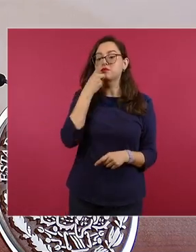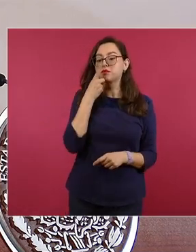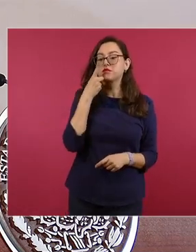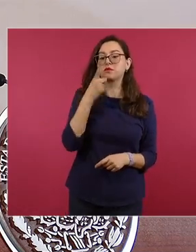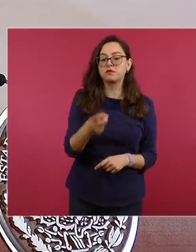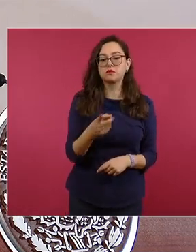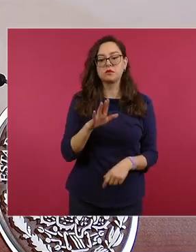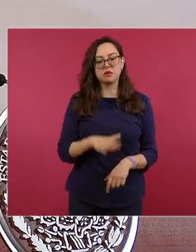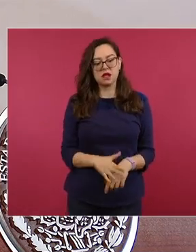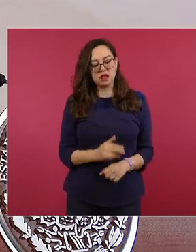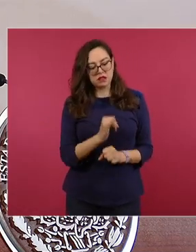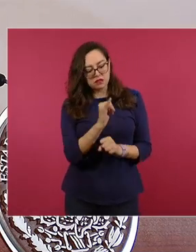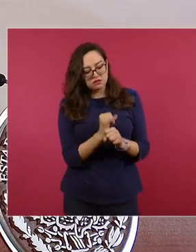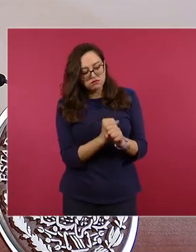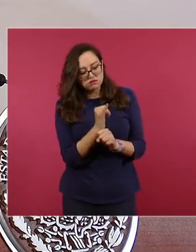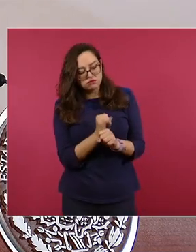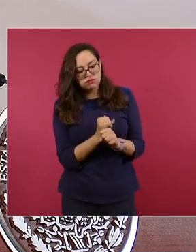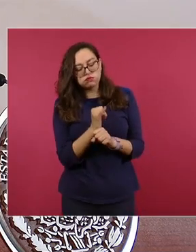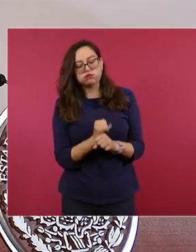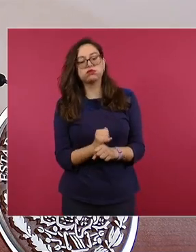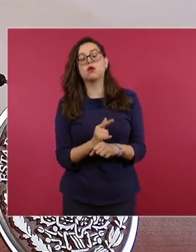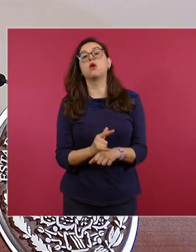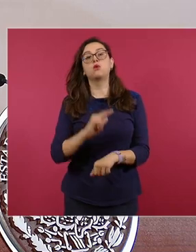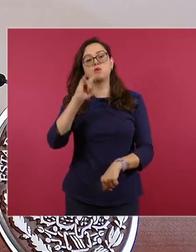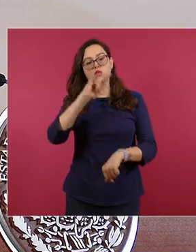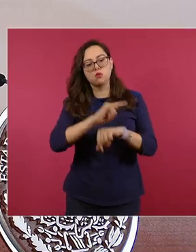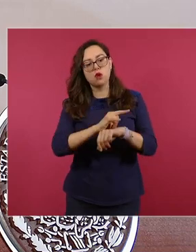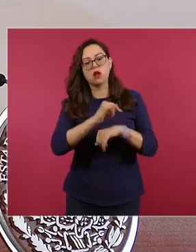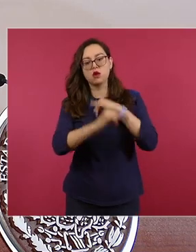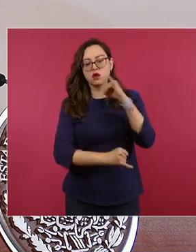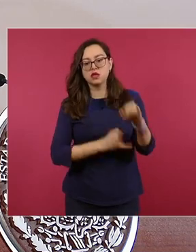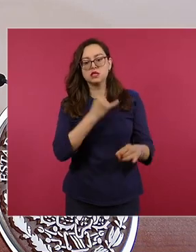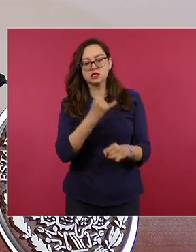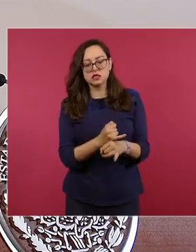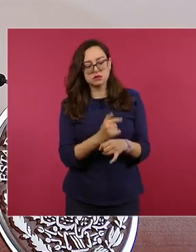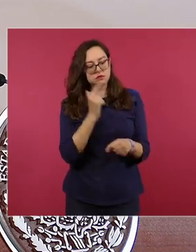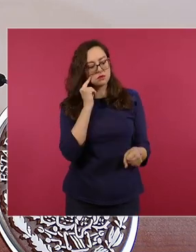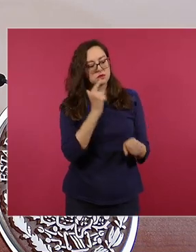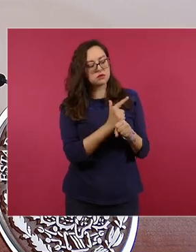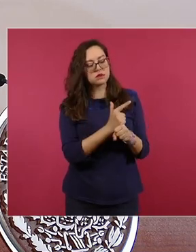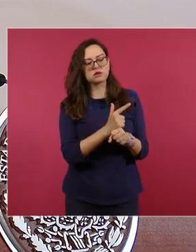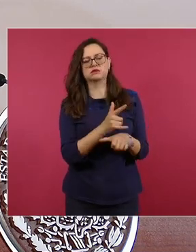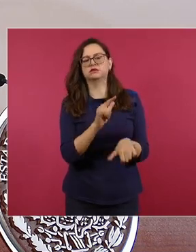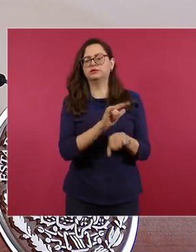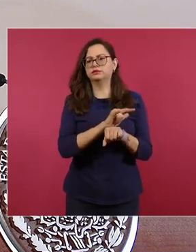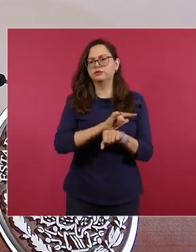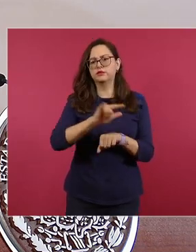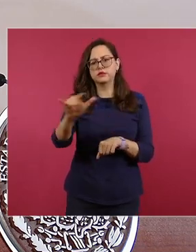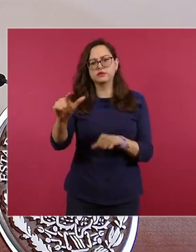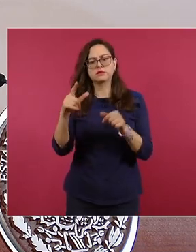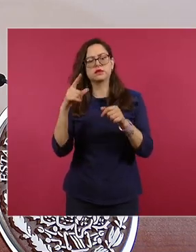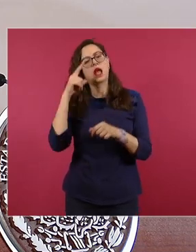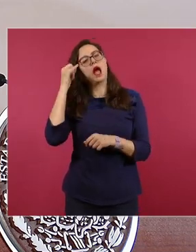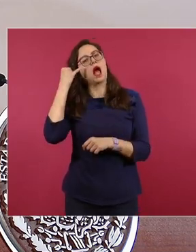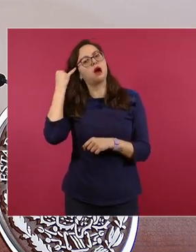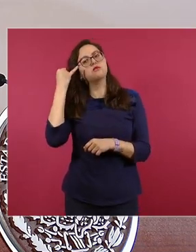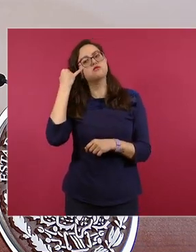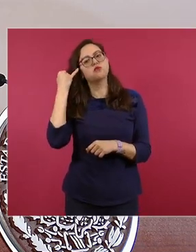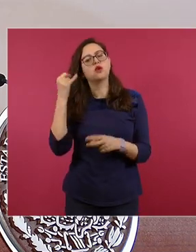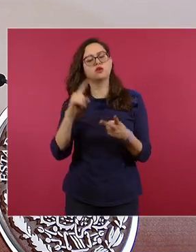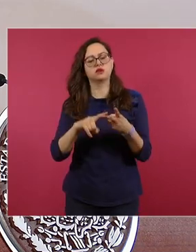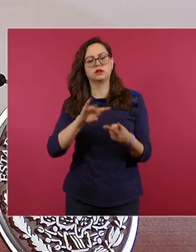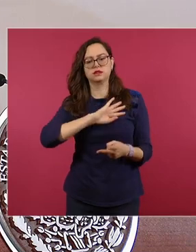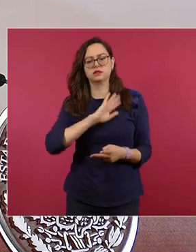las inspecciones a vuelos internacionales a Narita, Japón, y a Madrid, España, por la